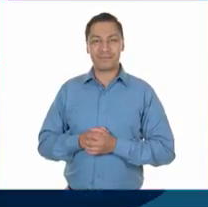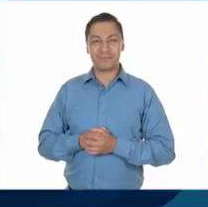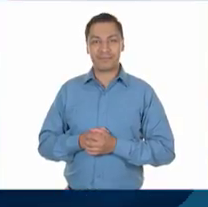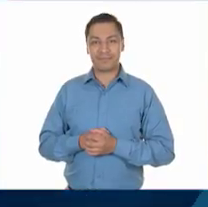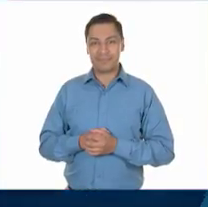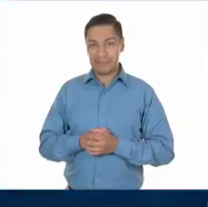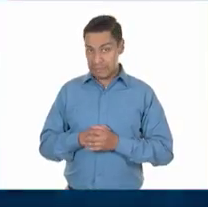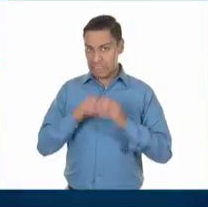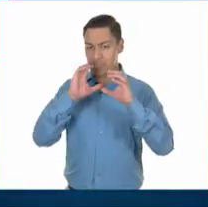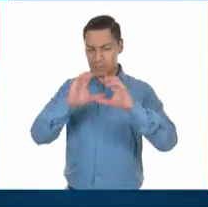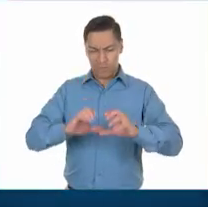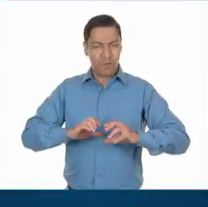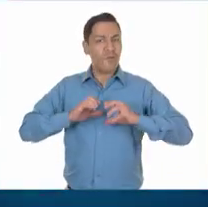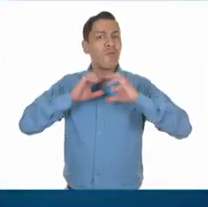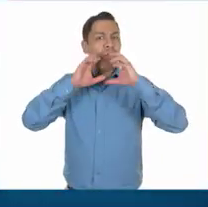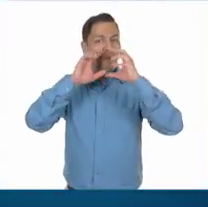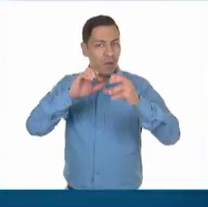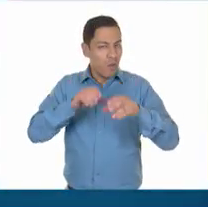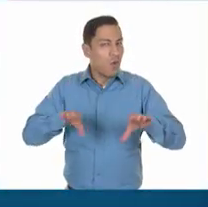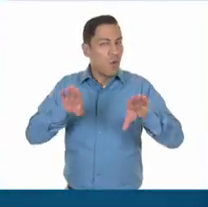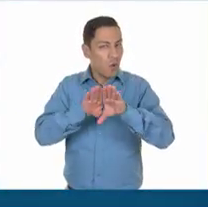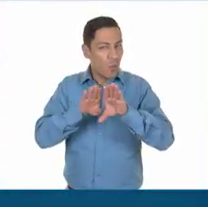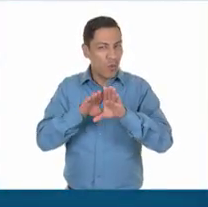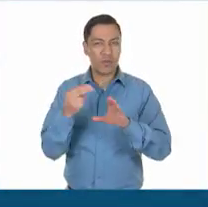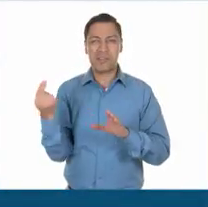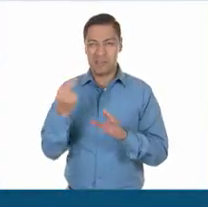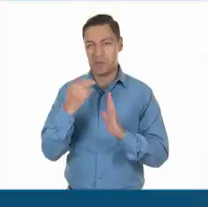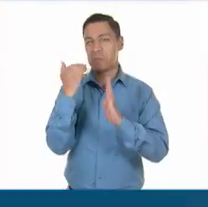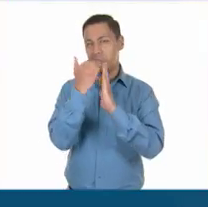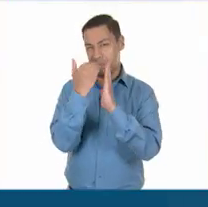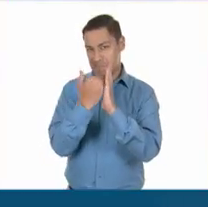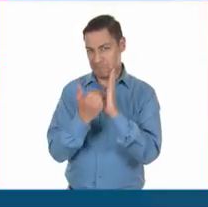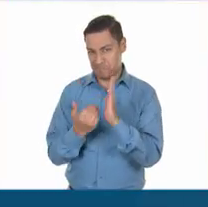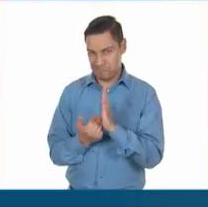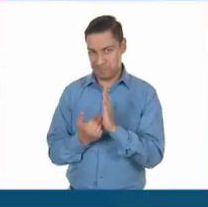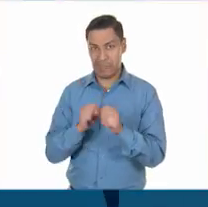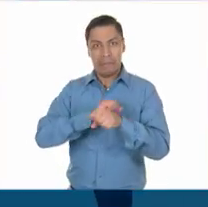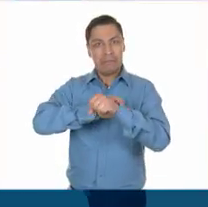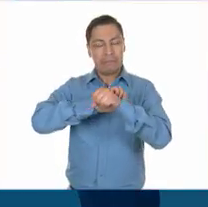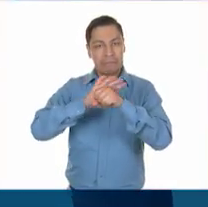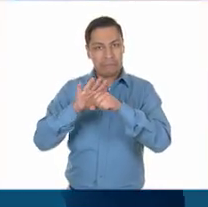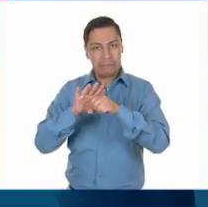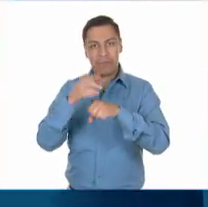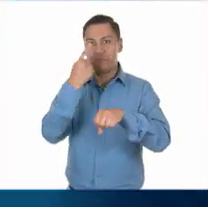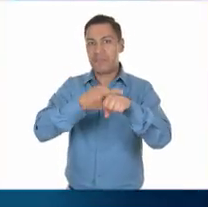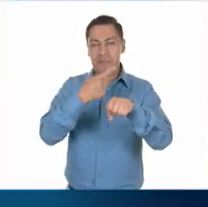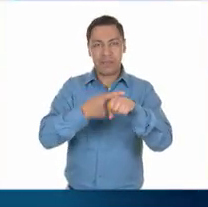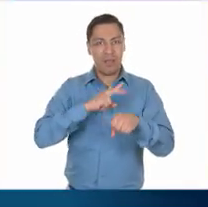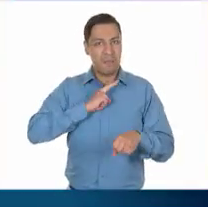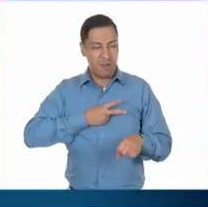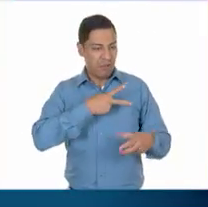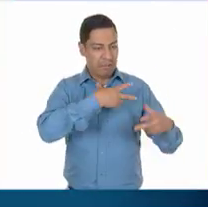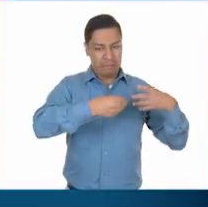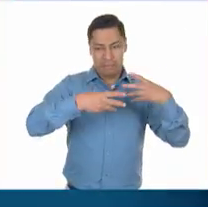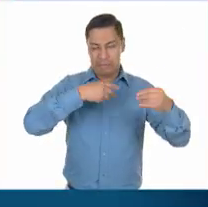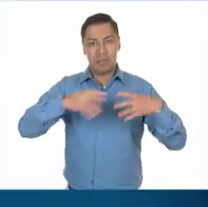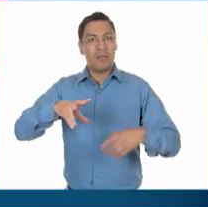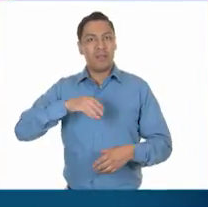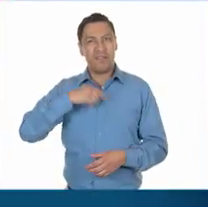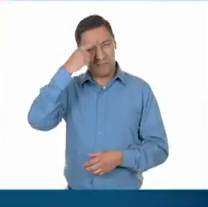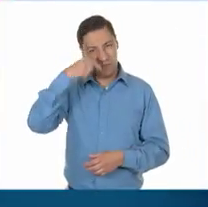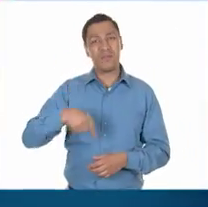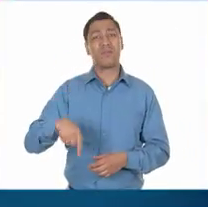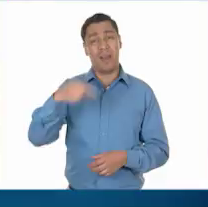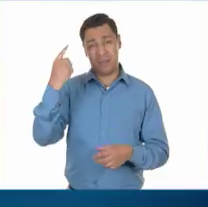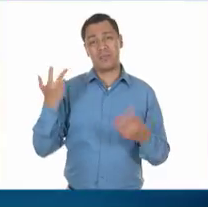Buenas prácticas para seguir adelante. Como todos sabemos, la COVID-19 es una enfermedad que se contagia muy fácilmente entre las